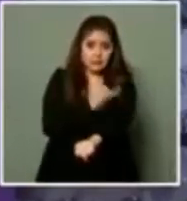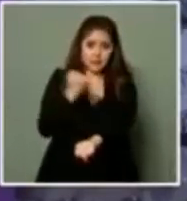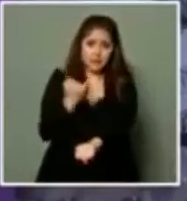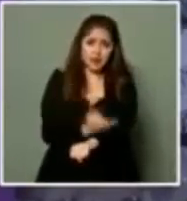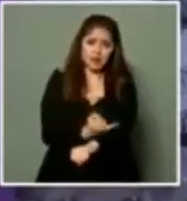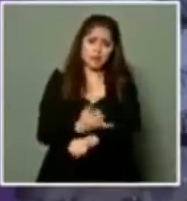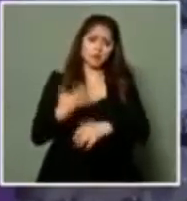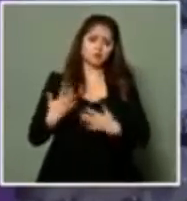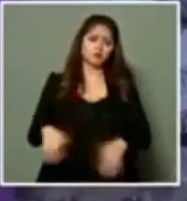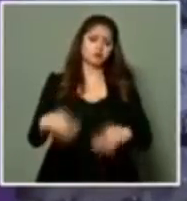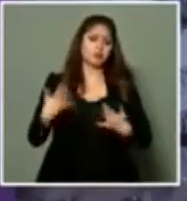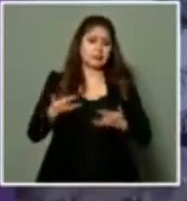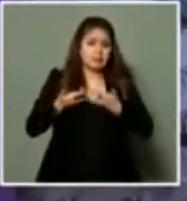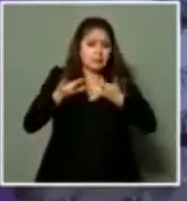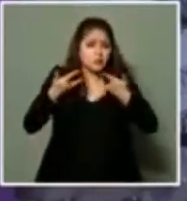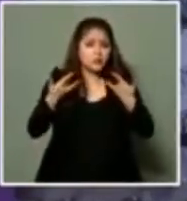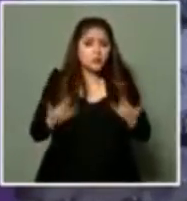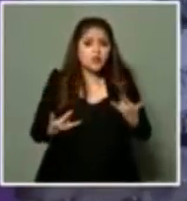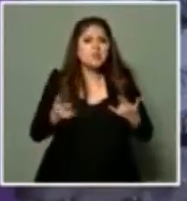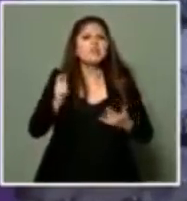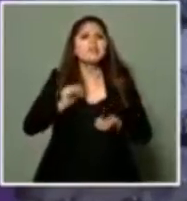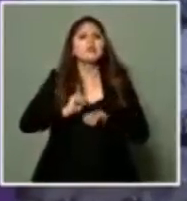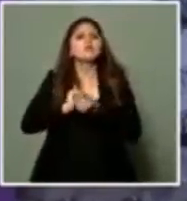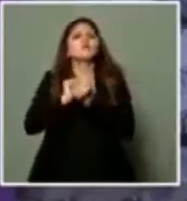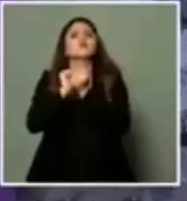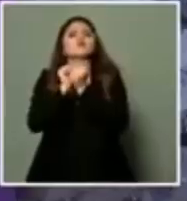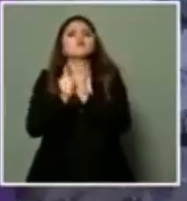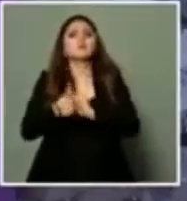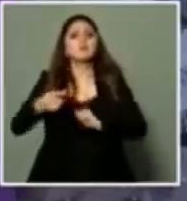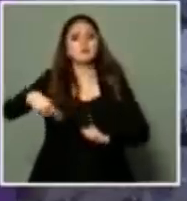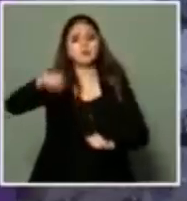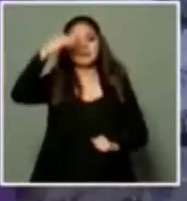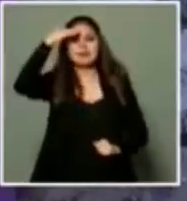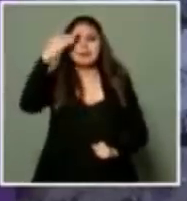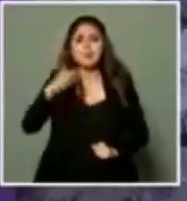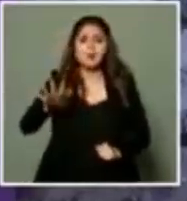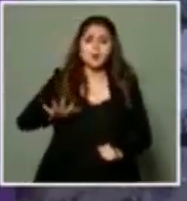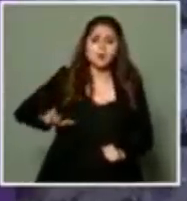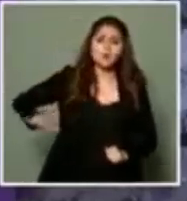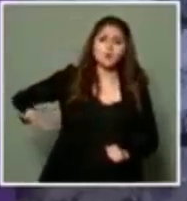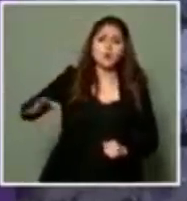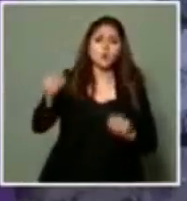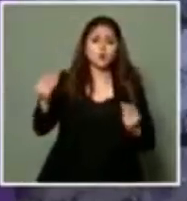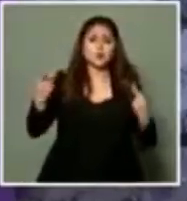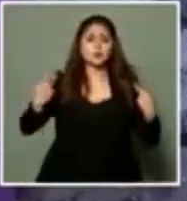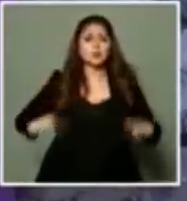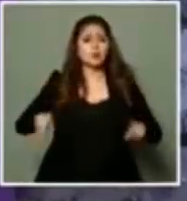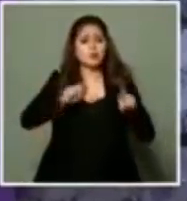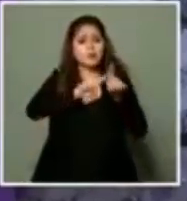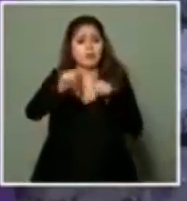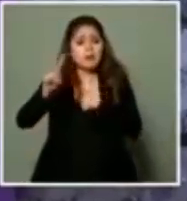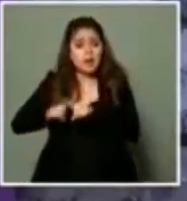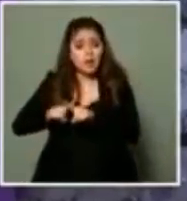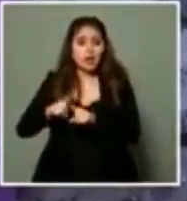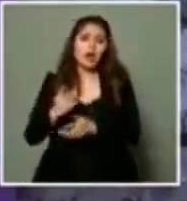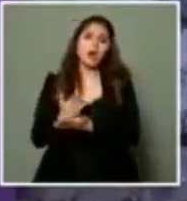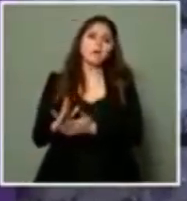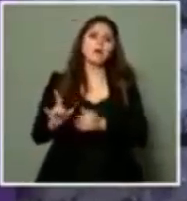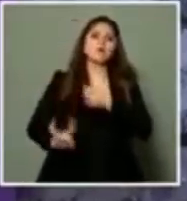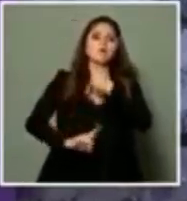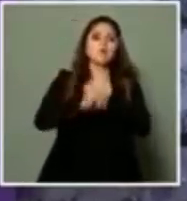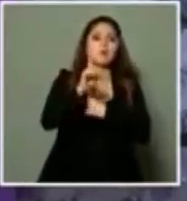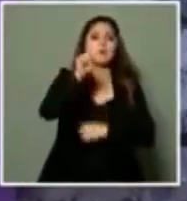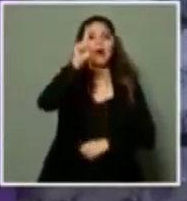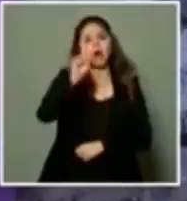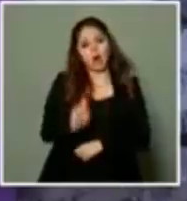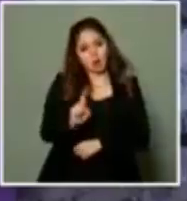historia. Con todo lo que implica, con una población diversa, con muchos problemas como el agua